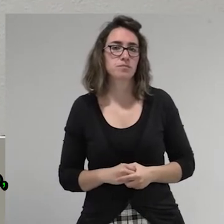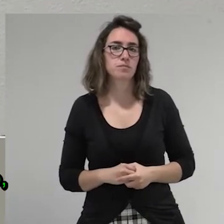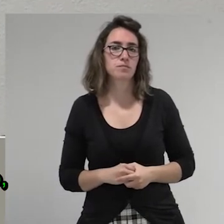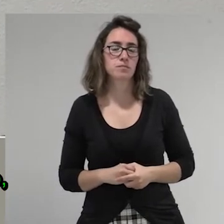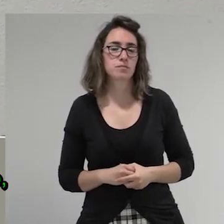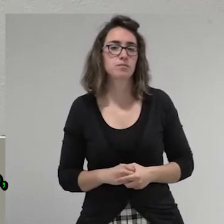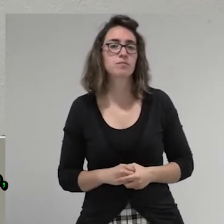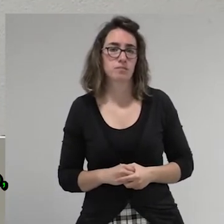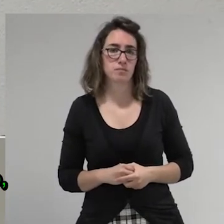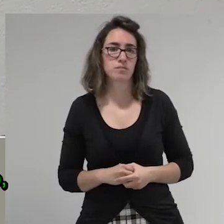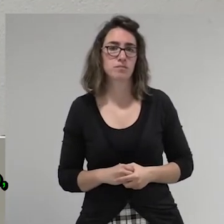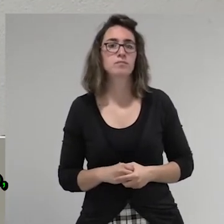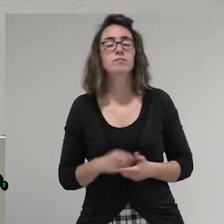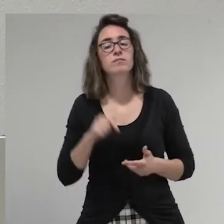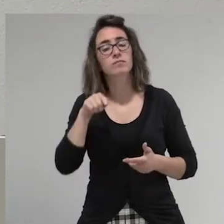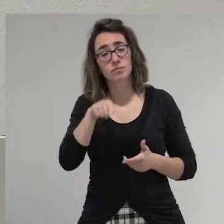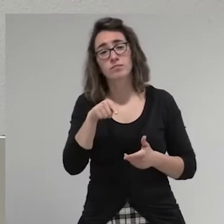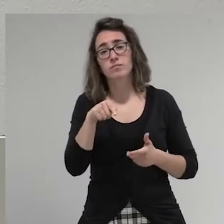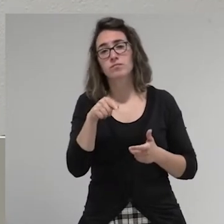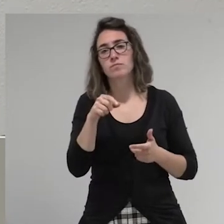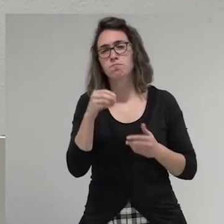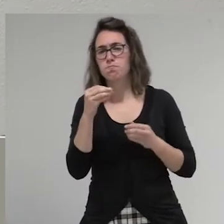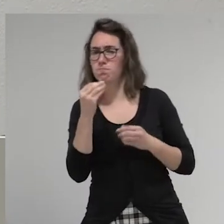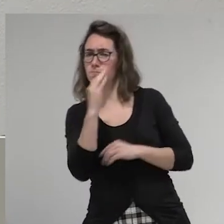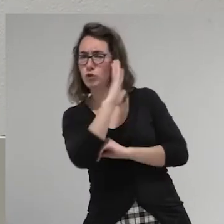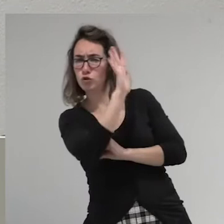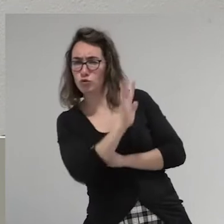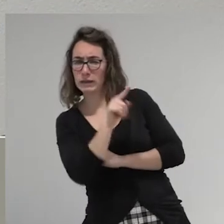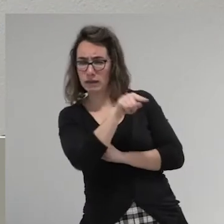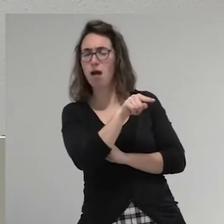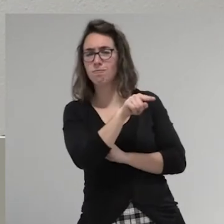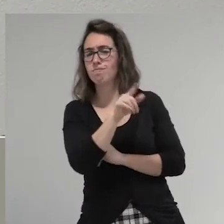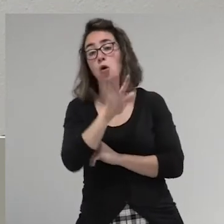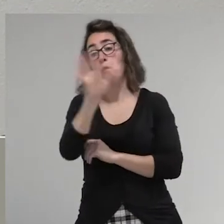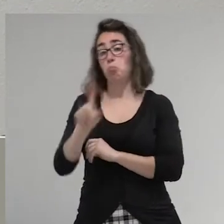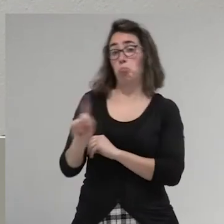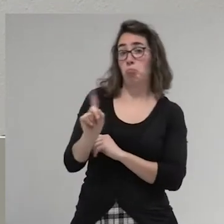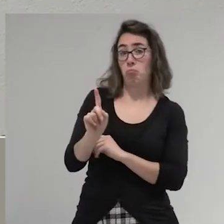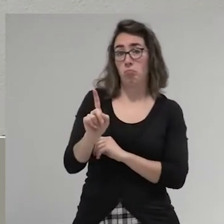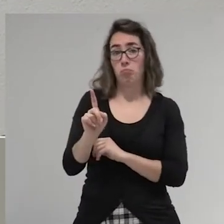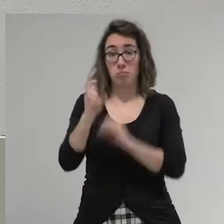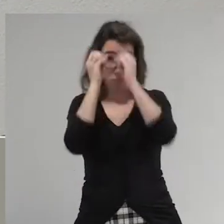de quién es peligroso, de quién no lo es, de la sospecha, de la protección, ¿no?